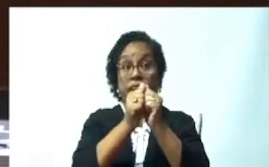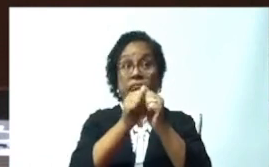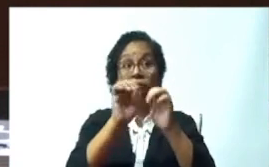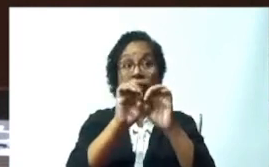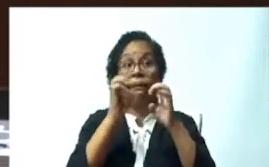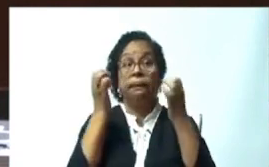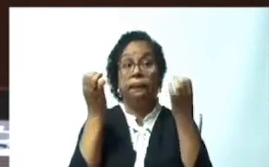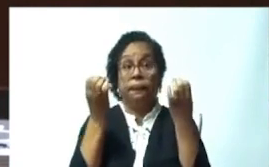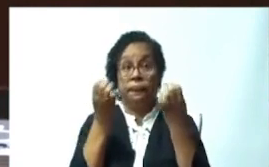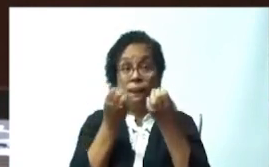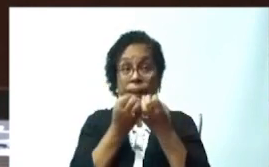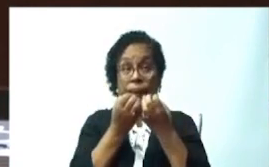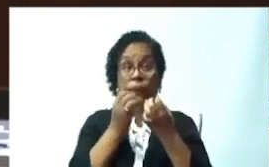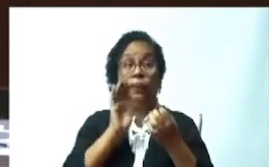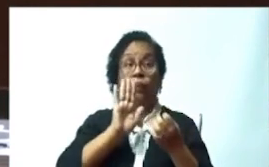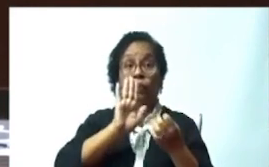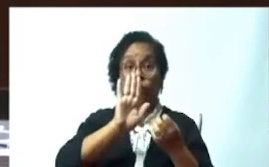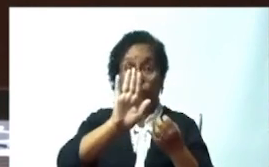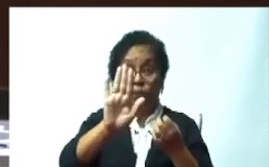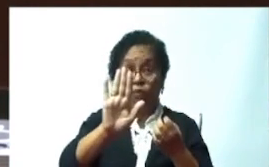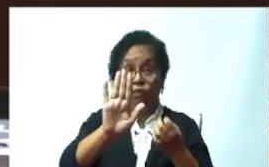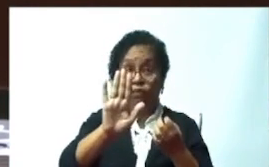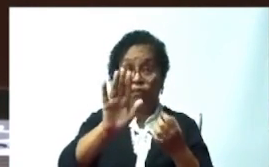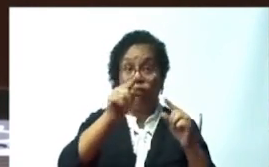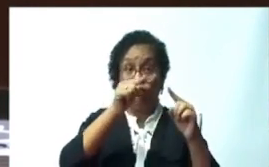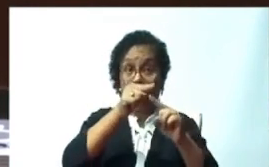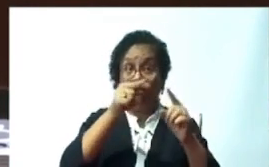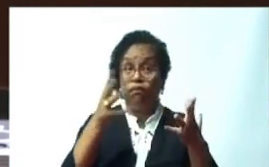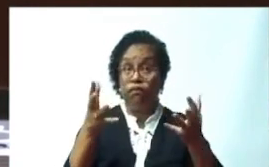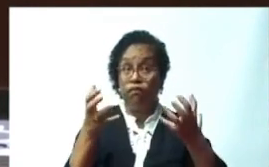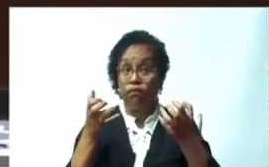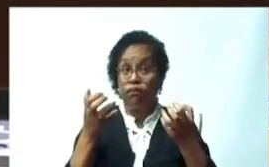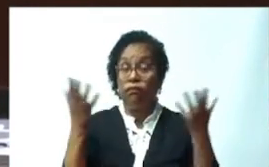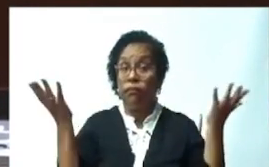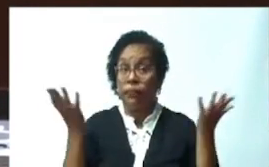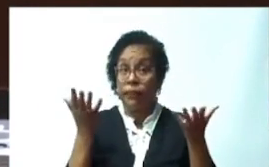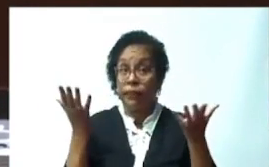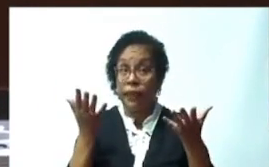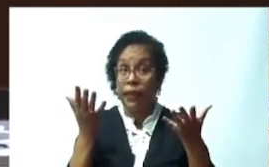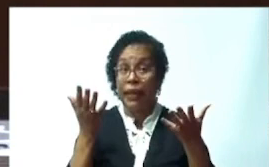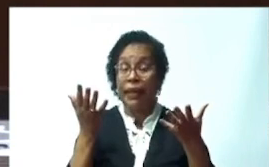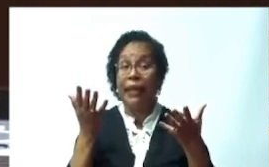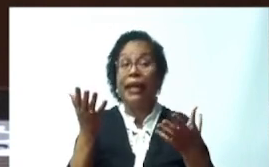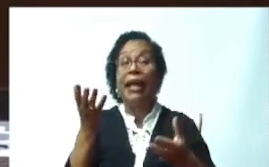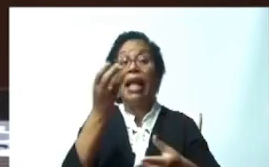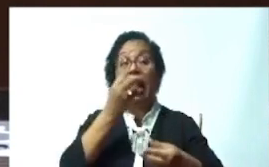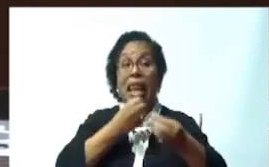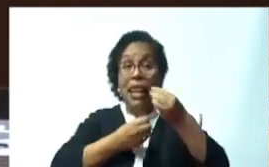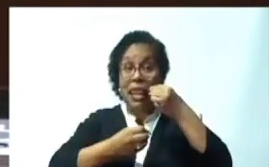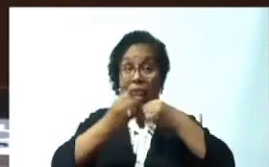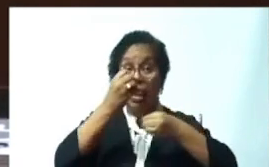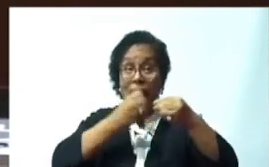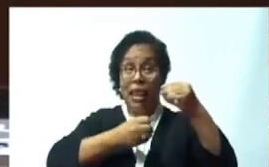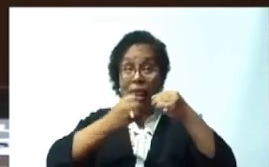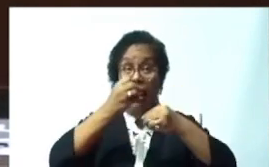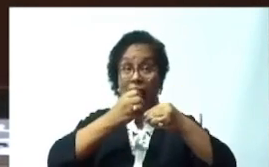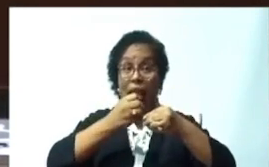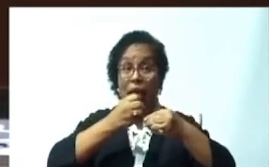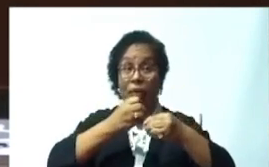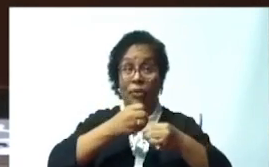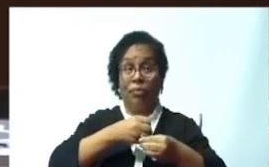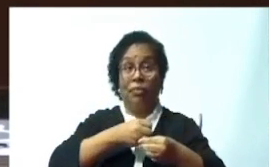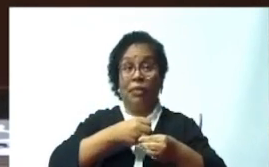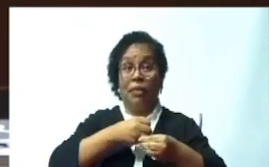garantizar que los productos de primera necesidad lleguen a